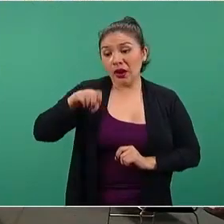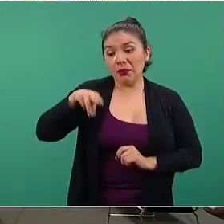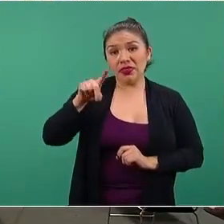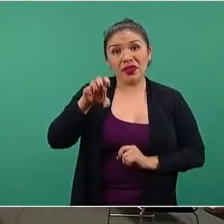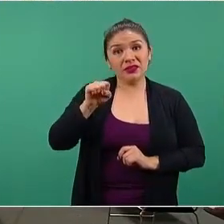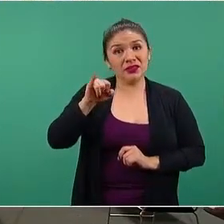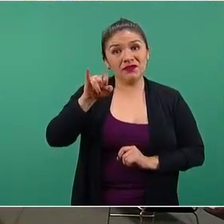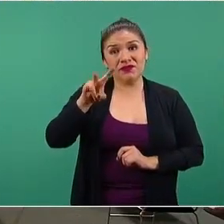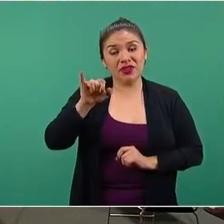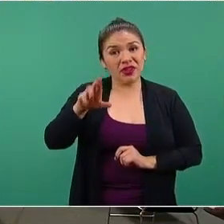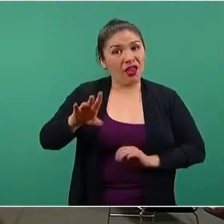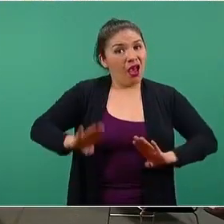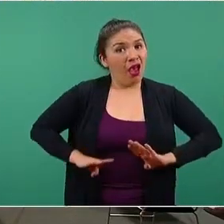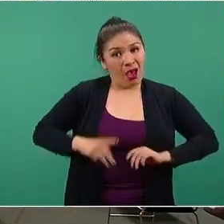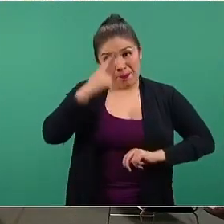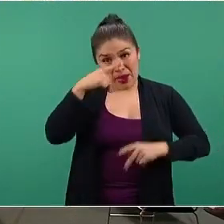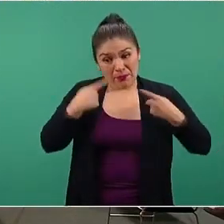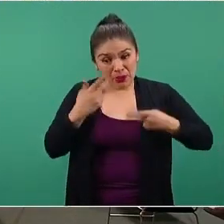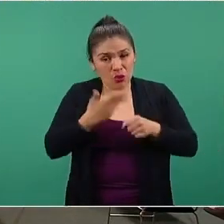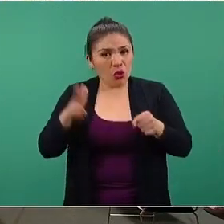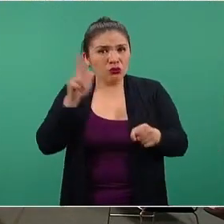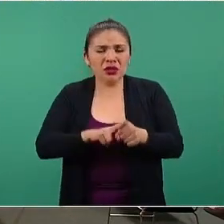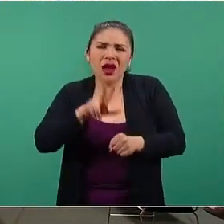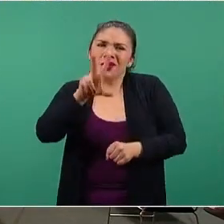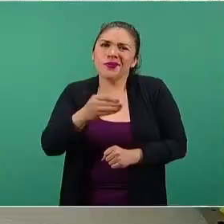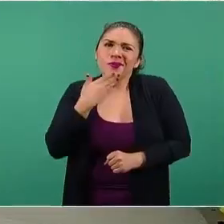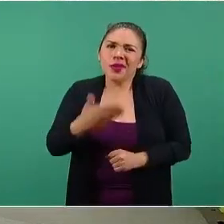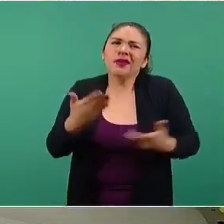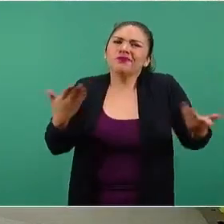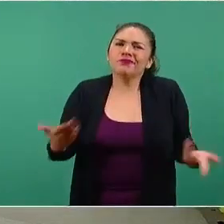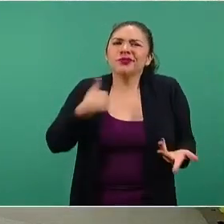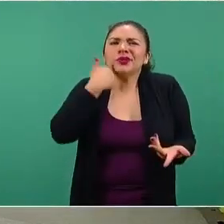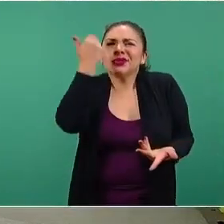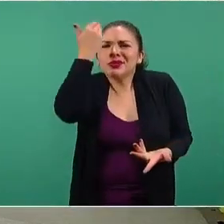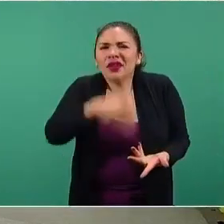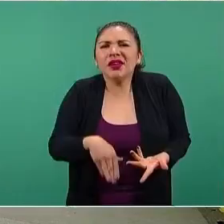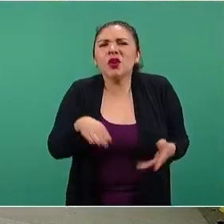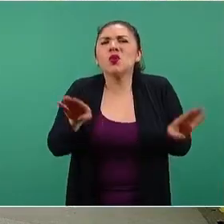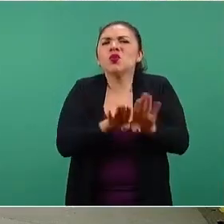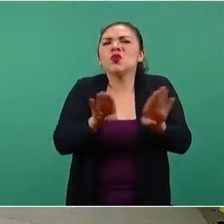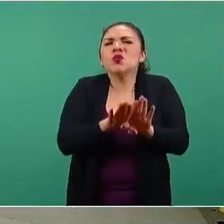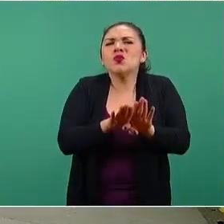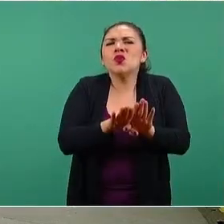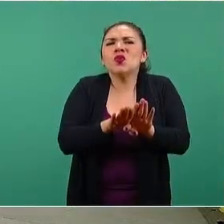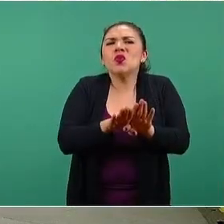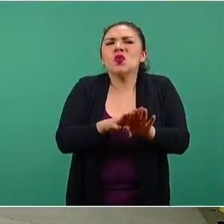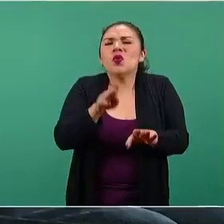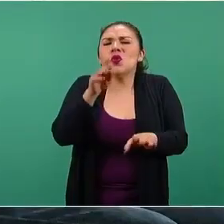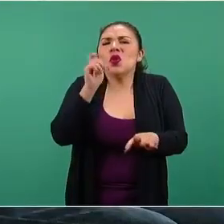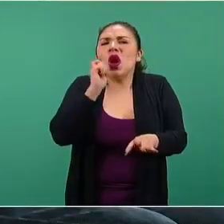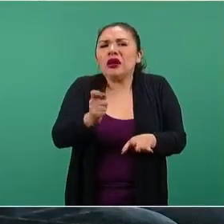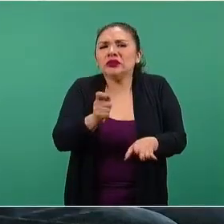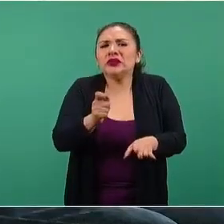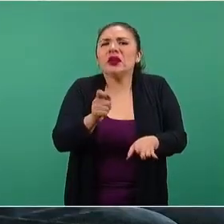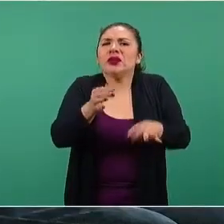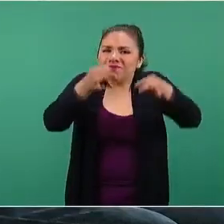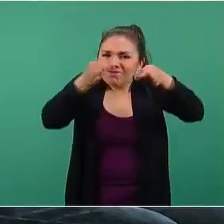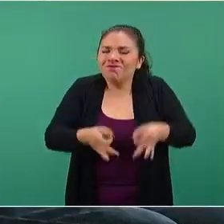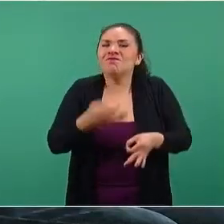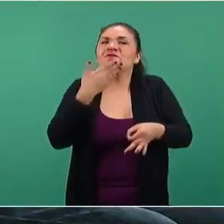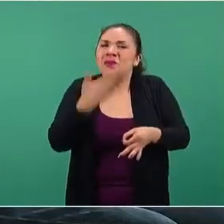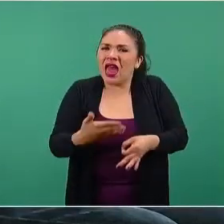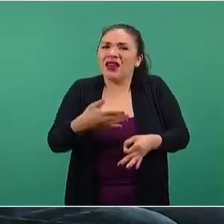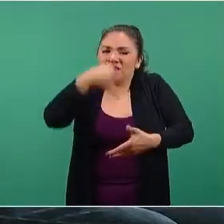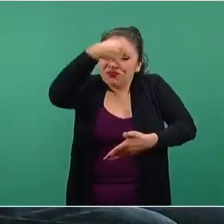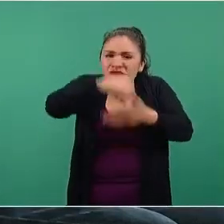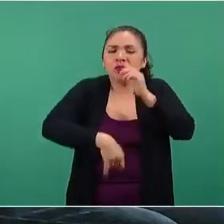Remdesivir para personas hospitalizadas. Entonces, pues bueno, saber cuáles son las cosas como finas de esto, ¿no? O